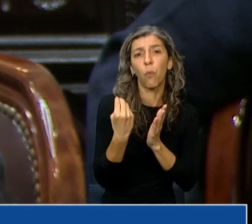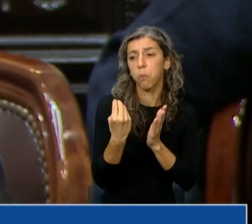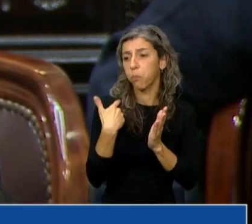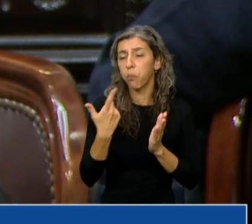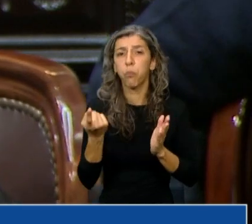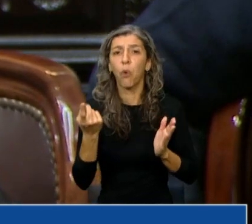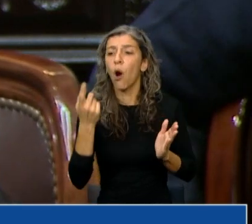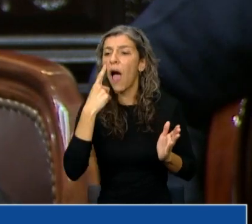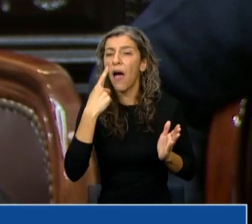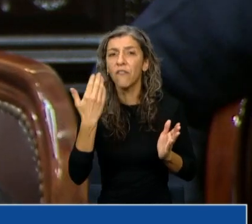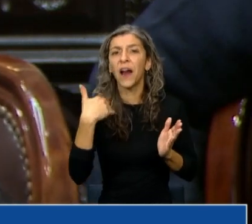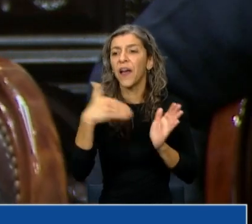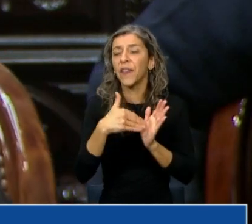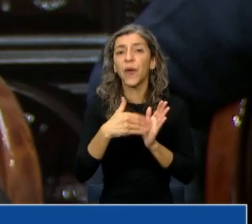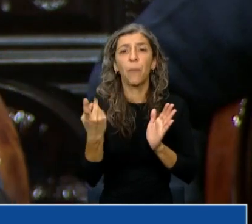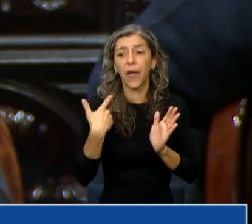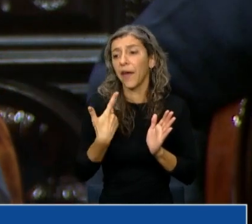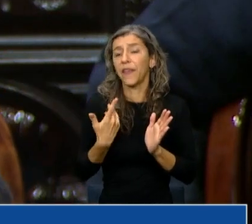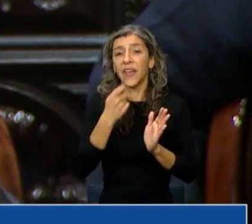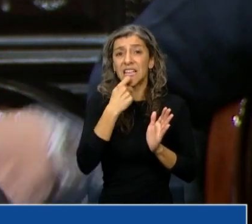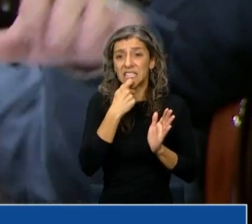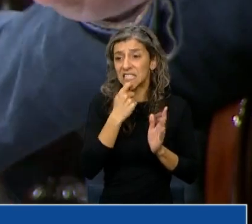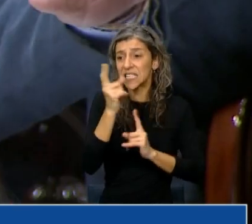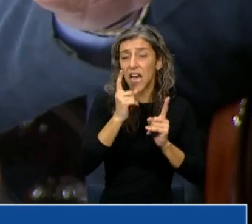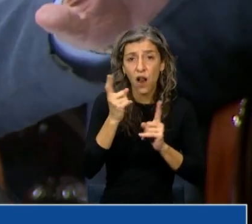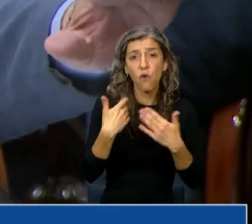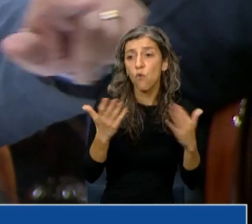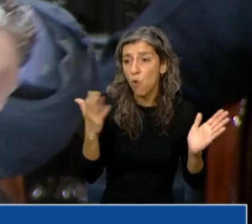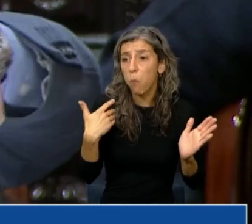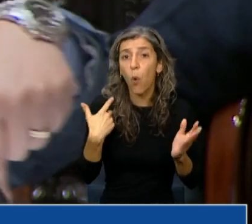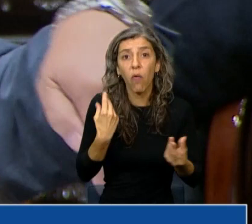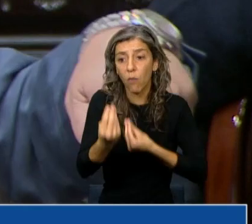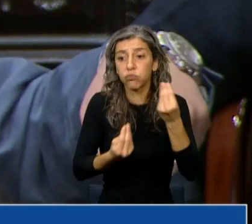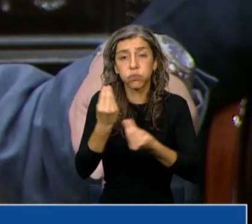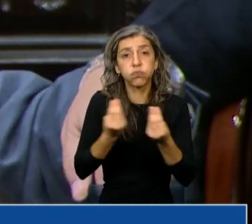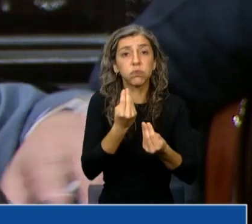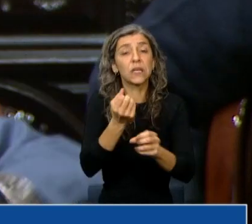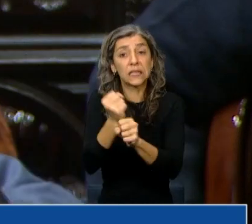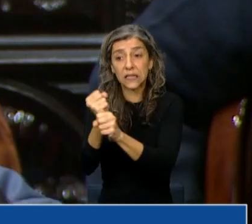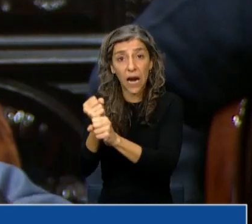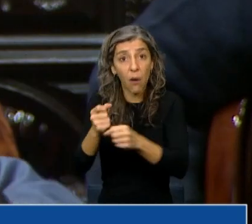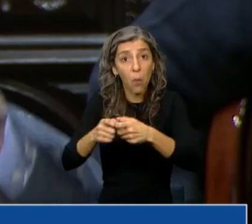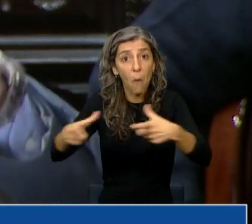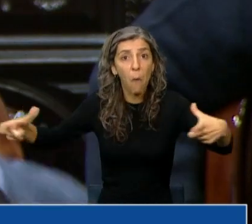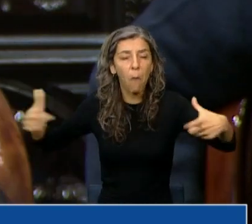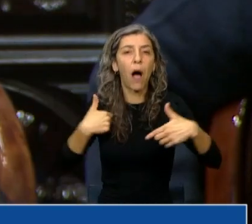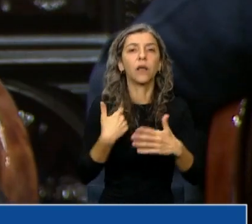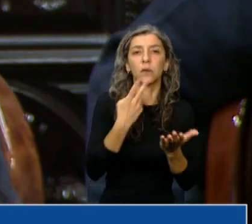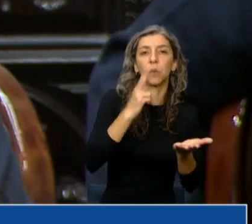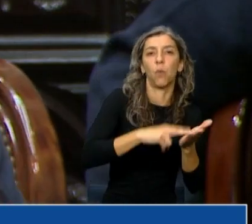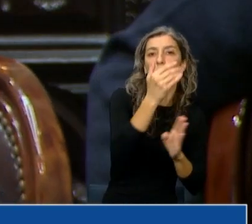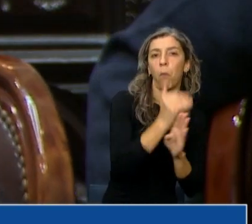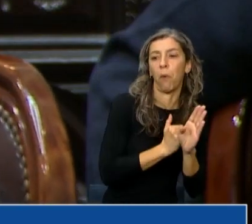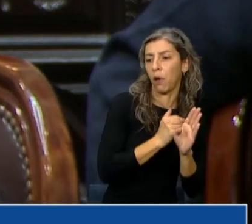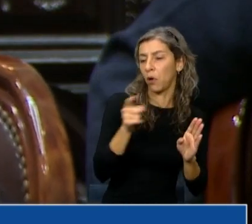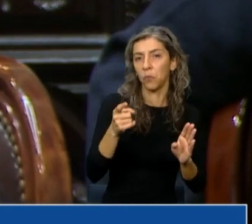de que se iba a incrementar la tasa de ocupación en la Argentina, y solo generaron 5.000 puestos de trabajo según las noticias de aquel